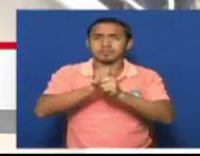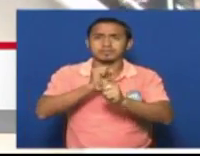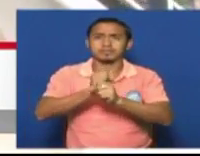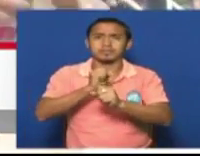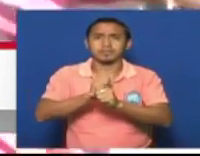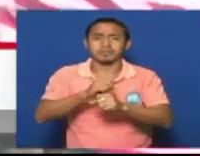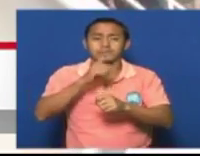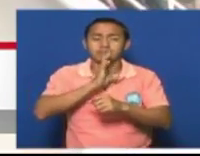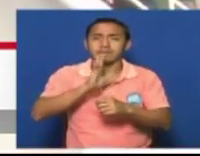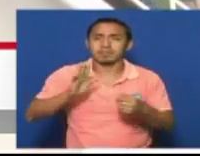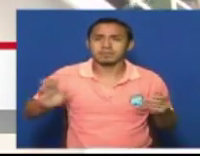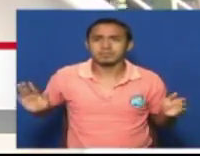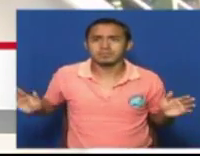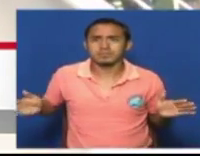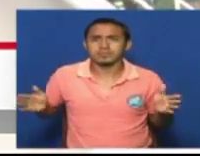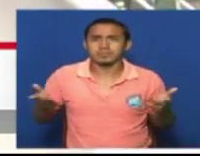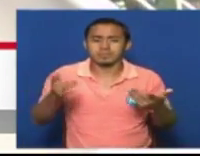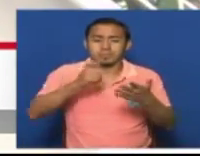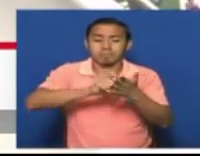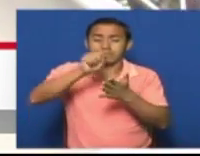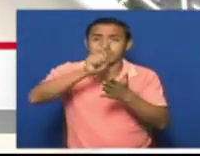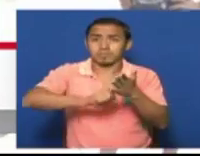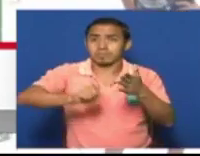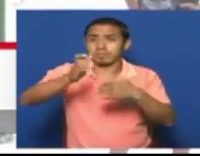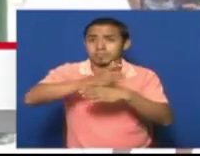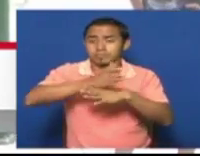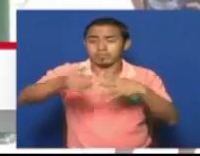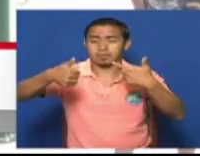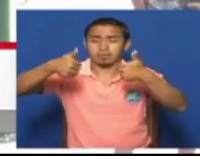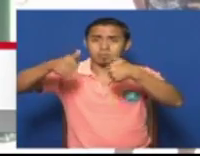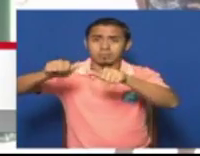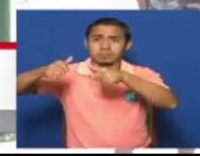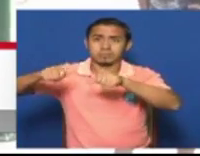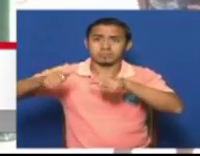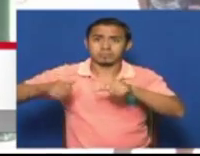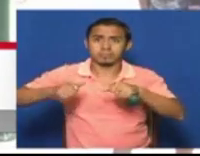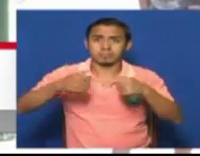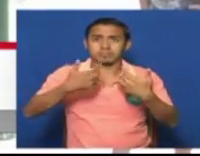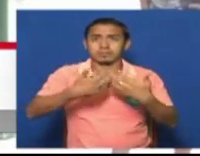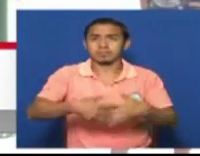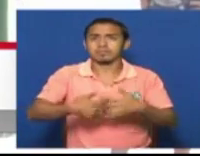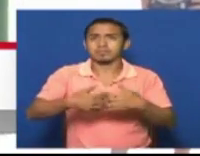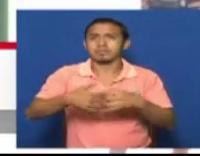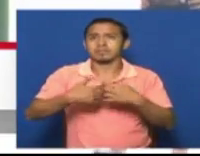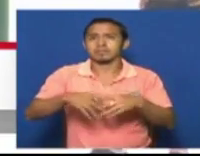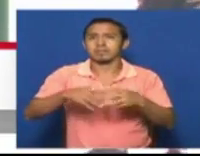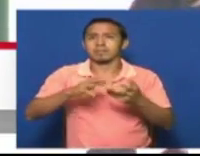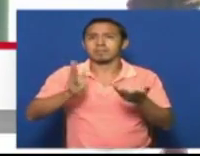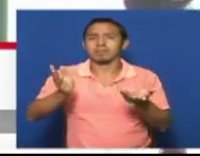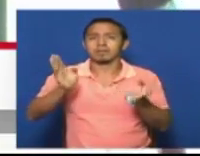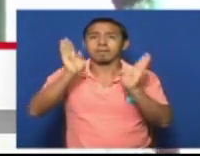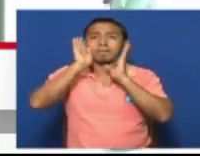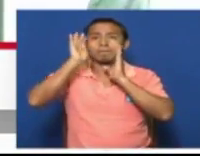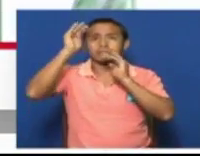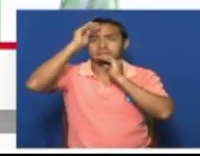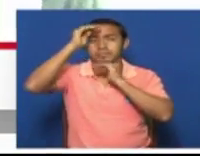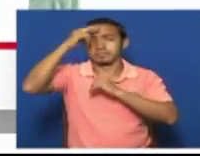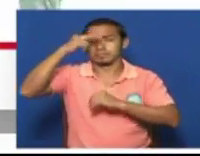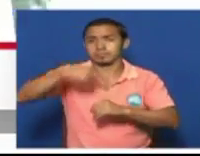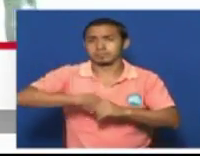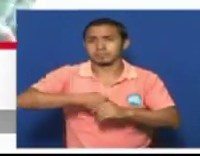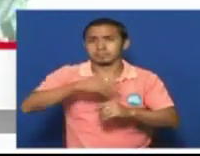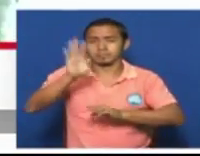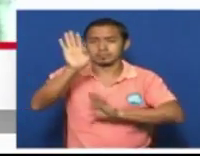se ha promovido la firma de convenios con la empresa privada en el marco de la responsabilidad social